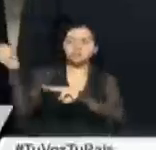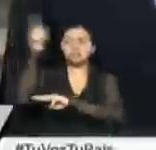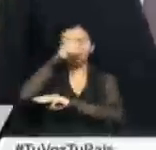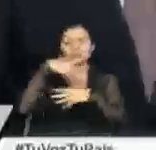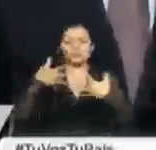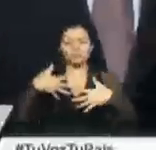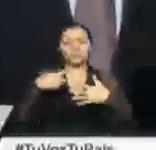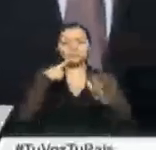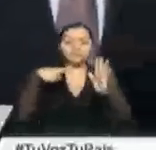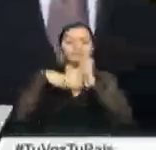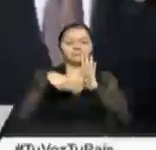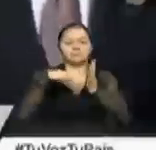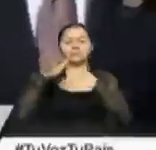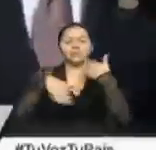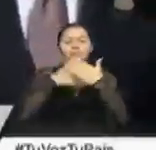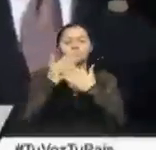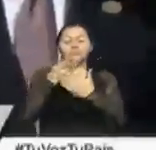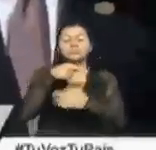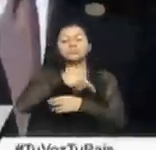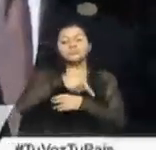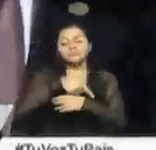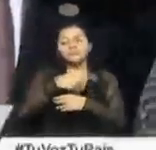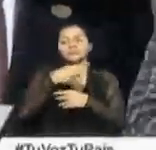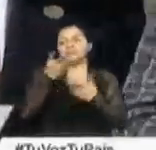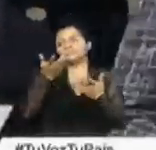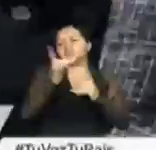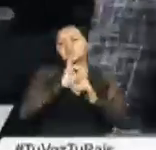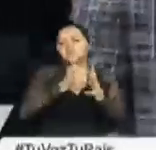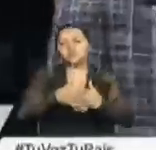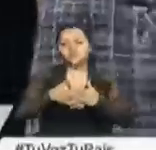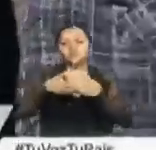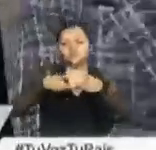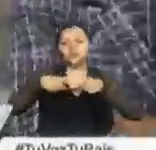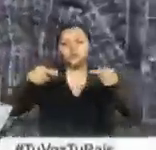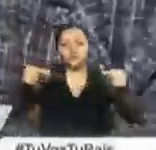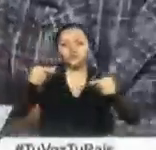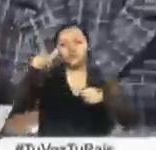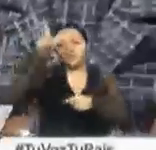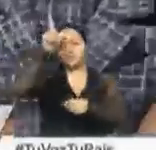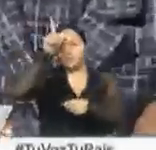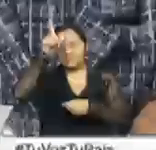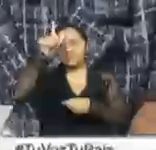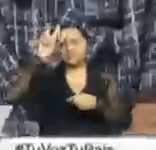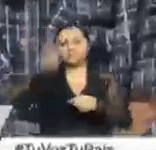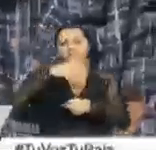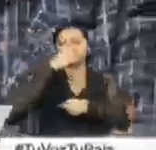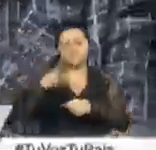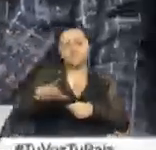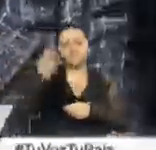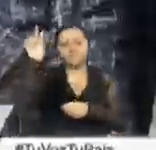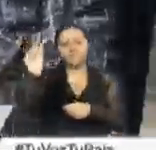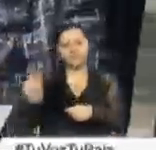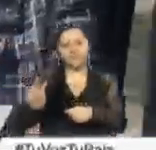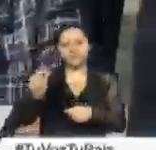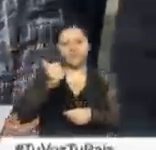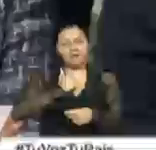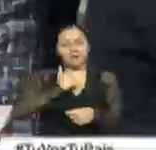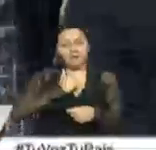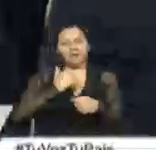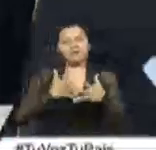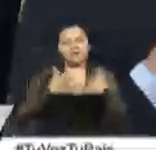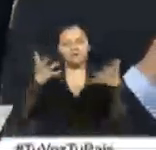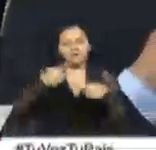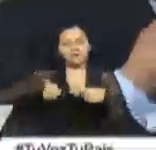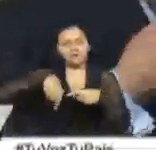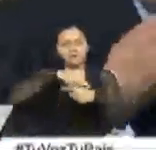una declaración conjunta, Estados Unidos, Japón, Alemania, Francia, Reino Unido, Italia y Canadá reconocieron la amenaza creciente que representa